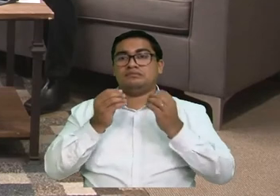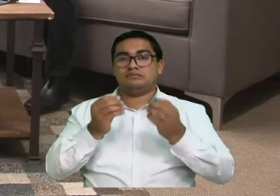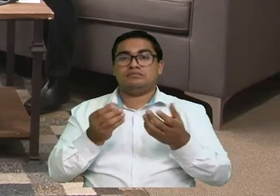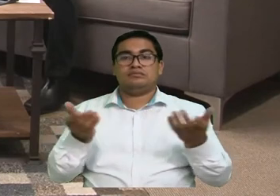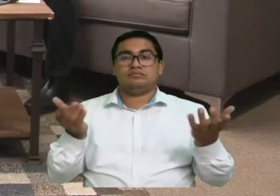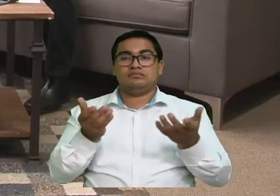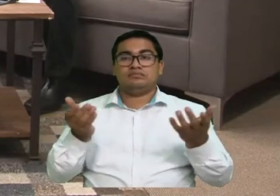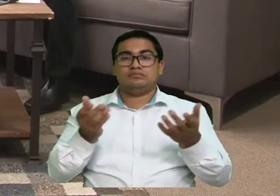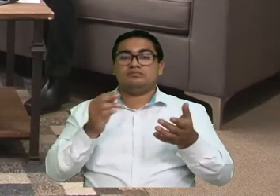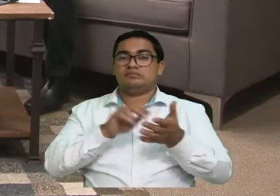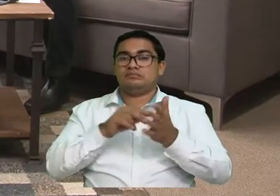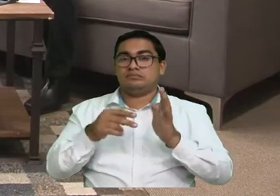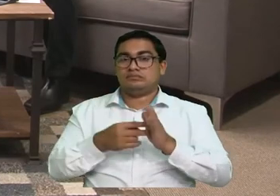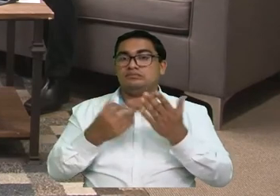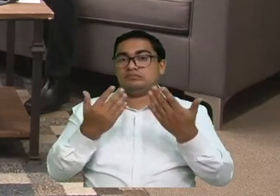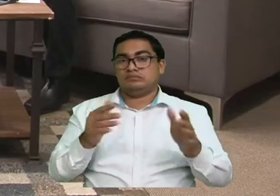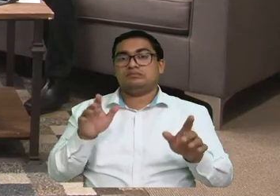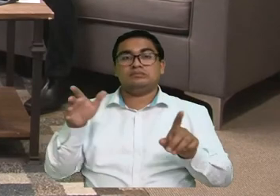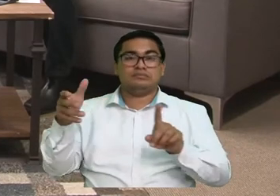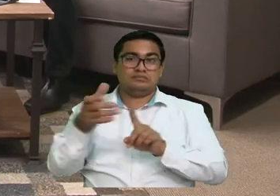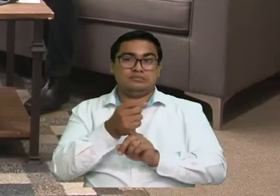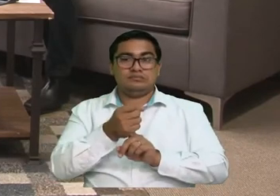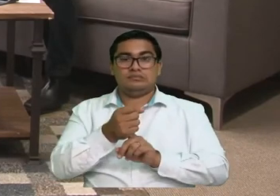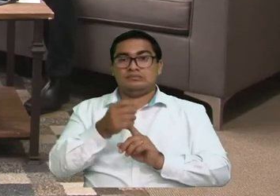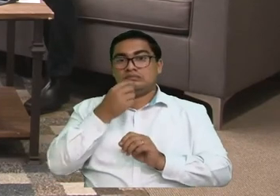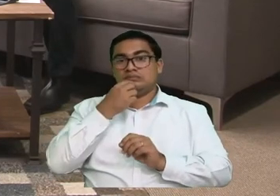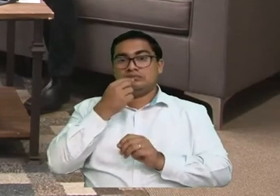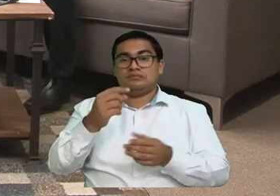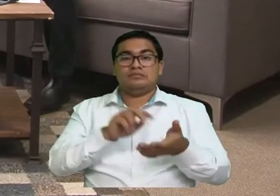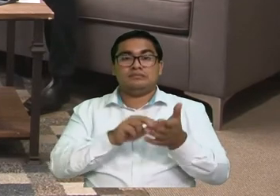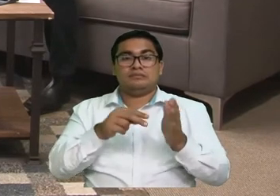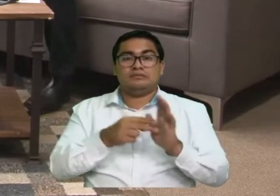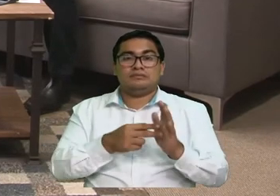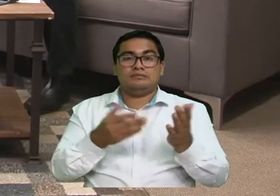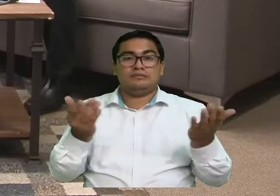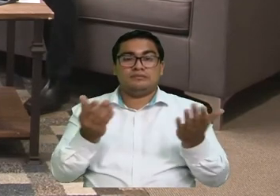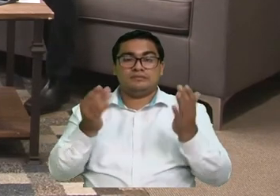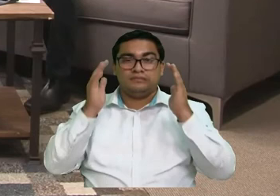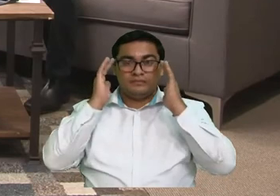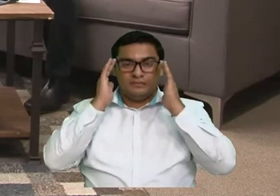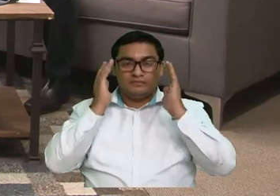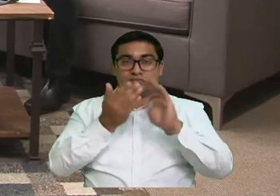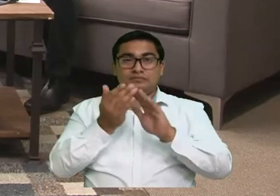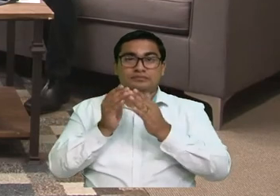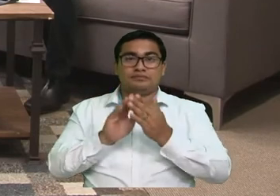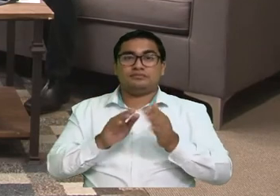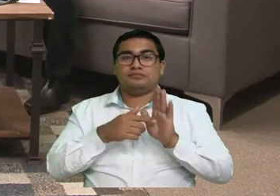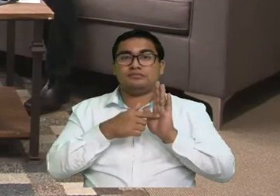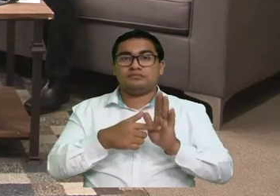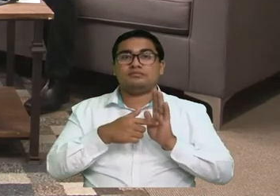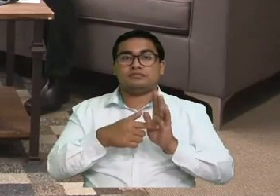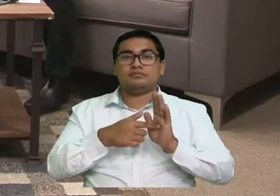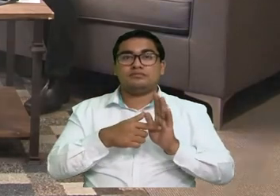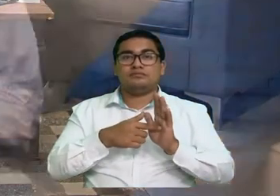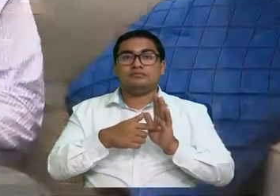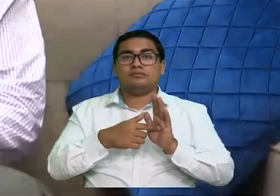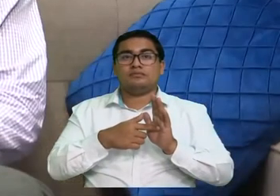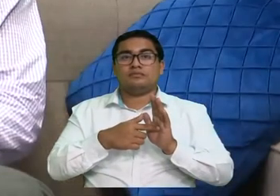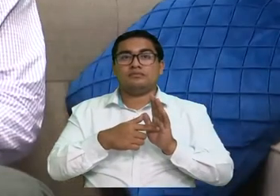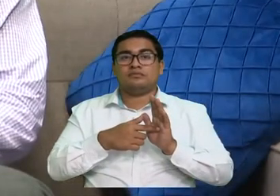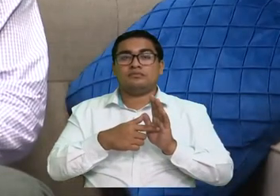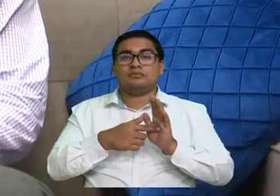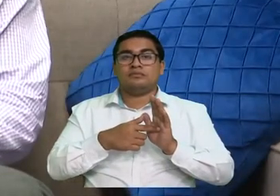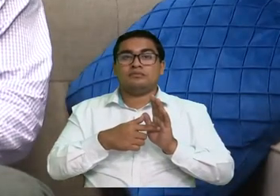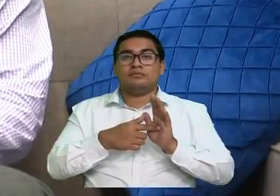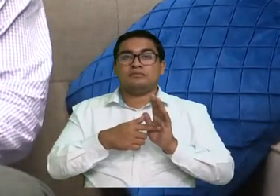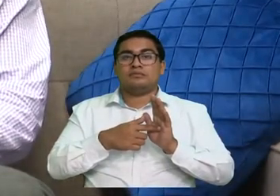de conquistas ya alcanzadas. Compañero, entender lo que significa, por ejemplo, para una comunidad, como usted ha mencionado, y yo quisiera